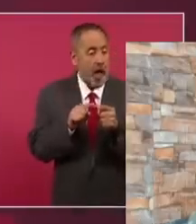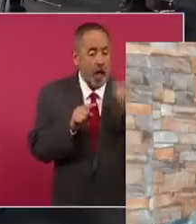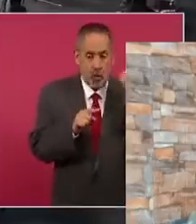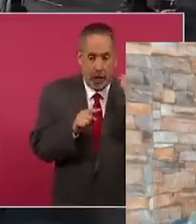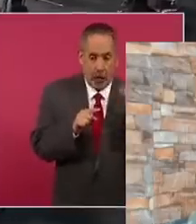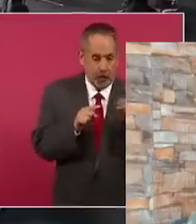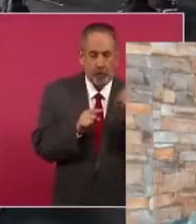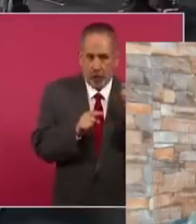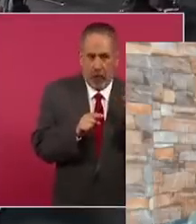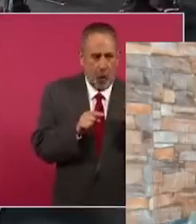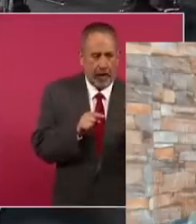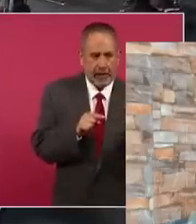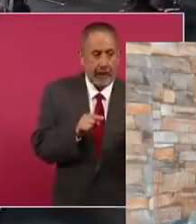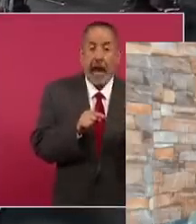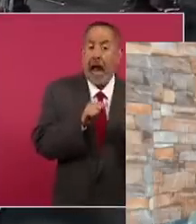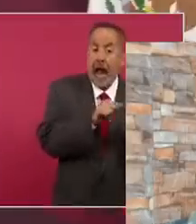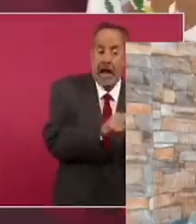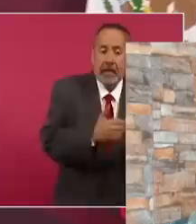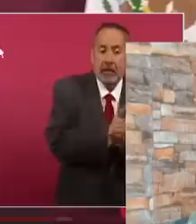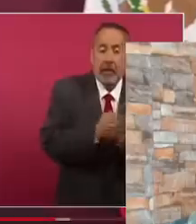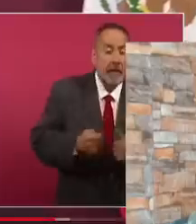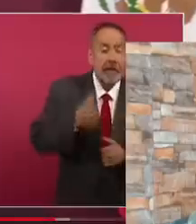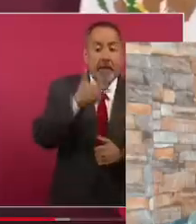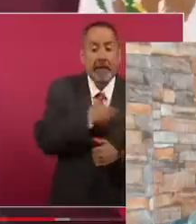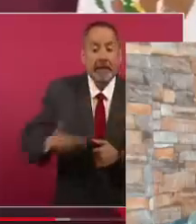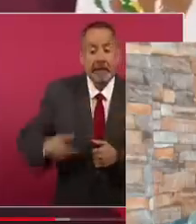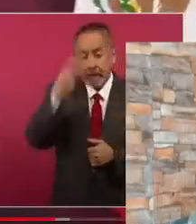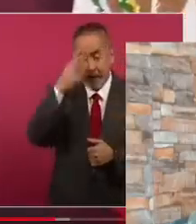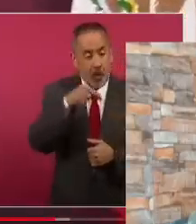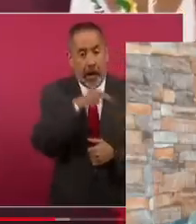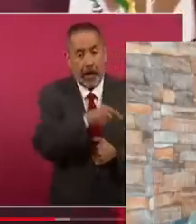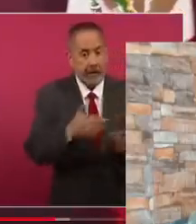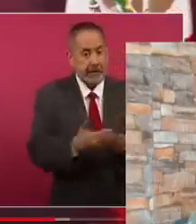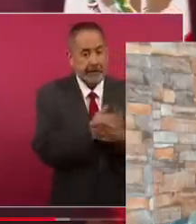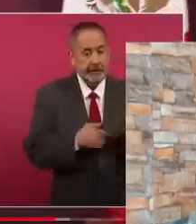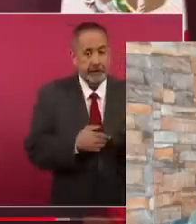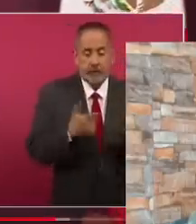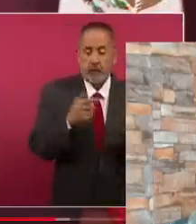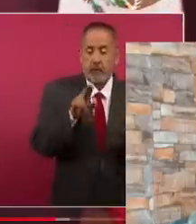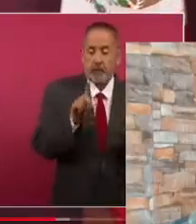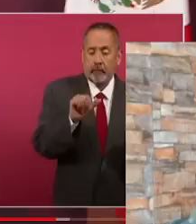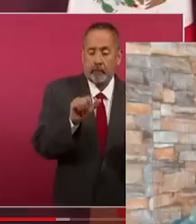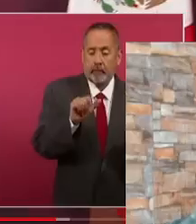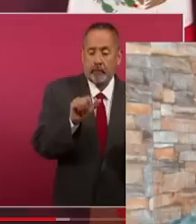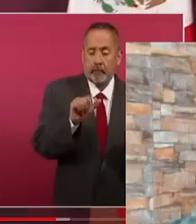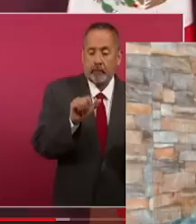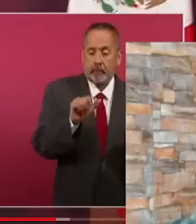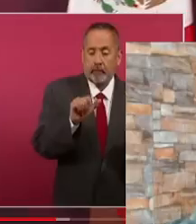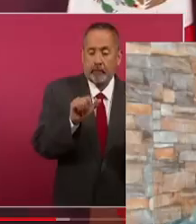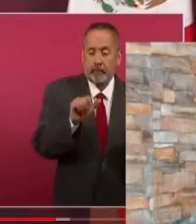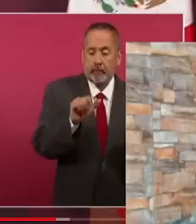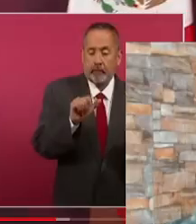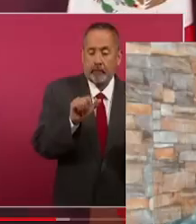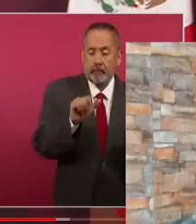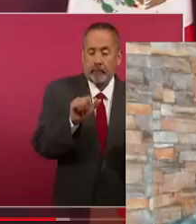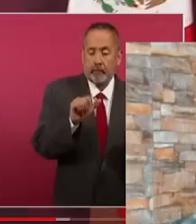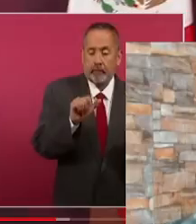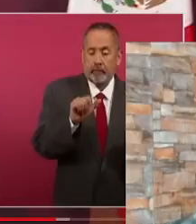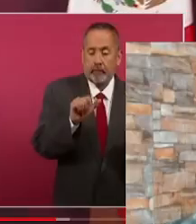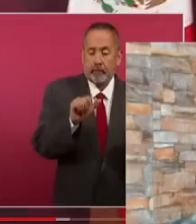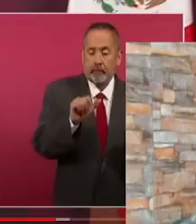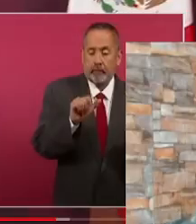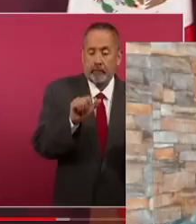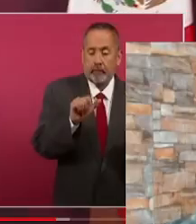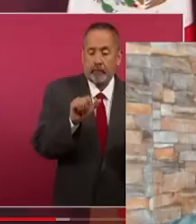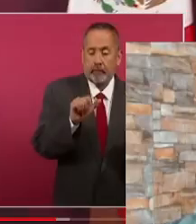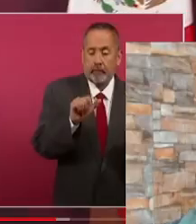es Durango, ahí nació el primer presidente de México, Guadalupe Victoria. También en Tamazula hay una